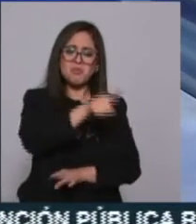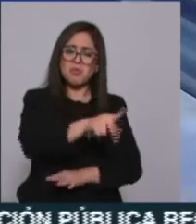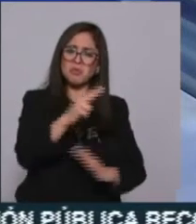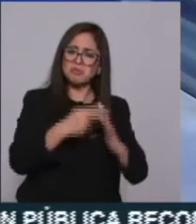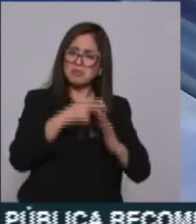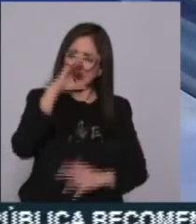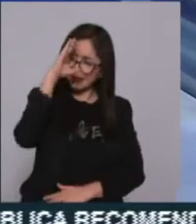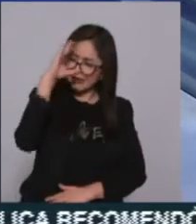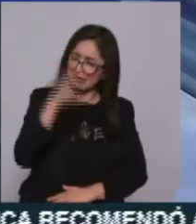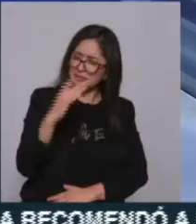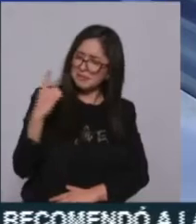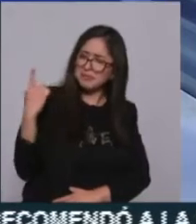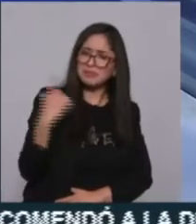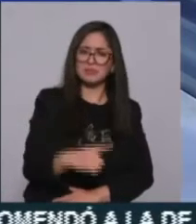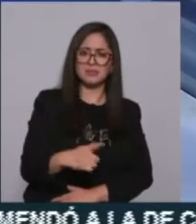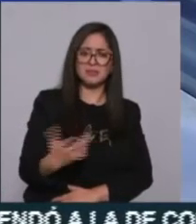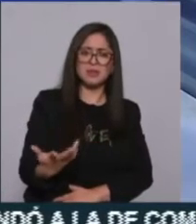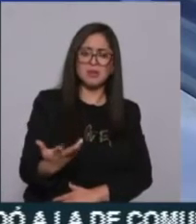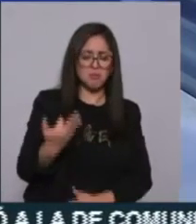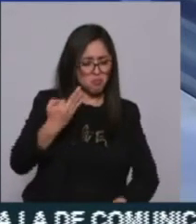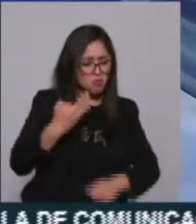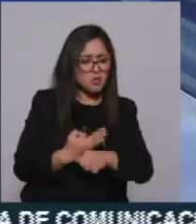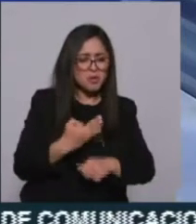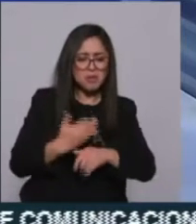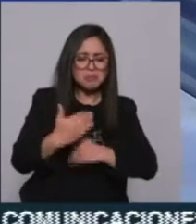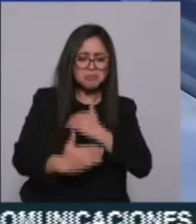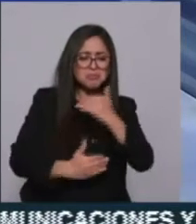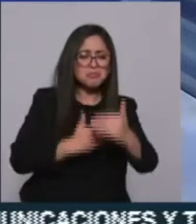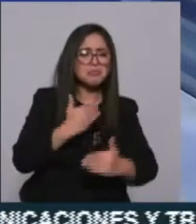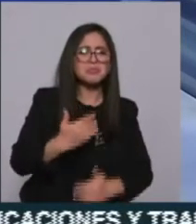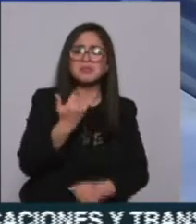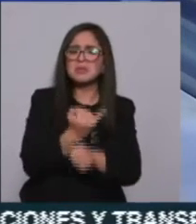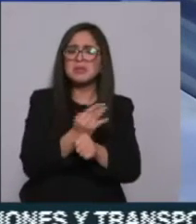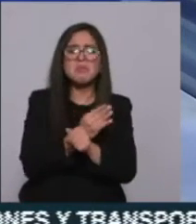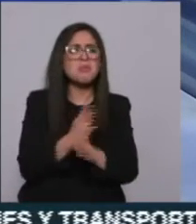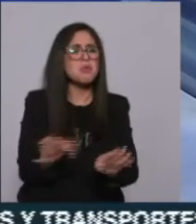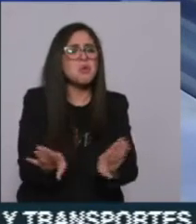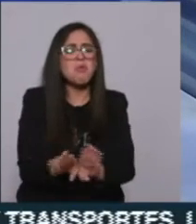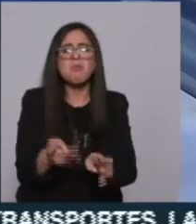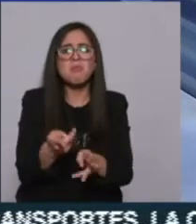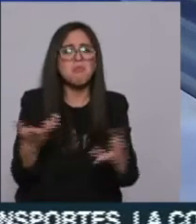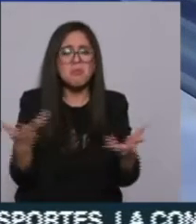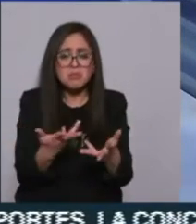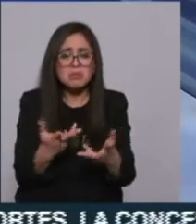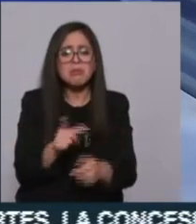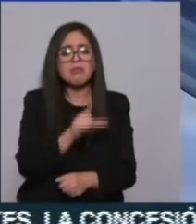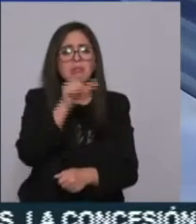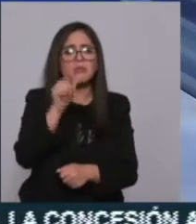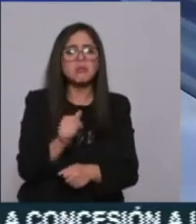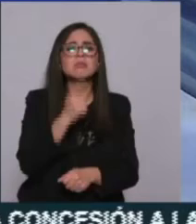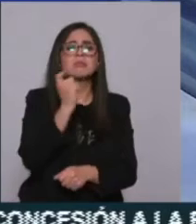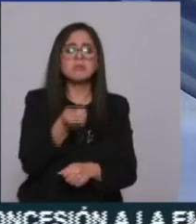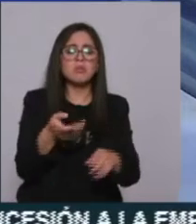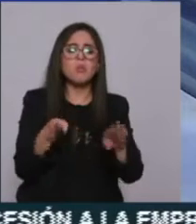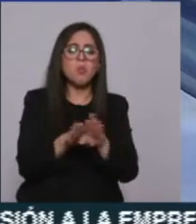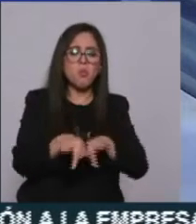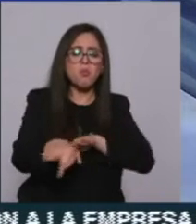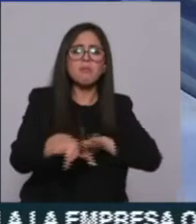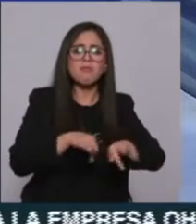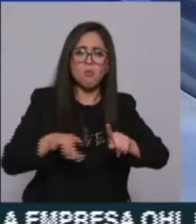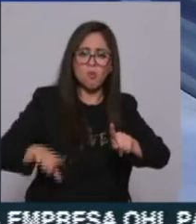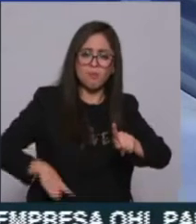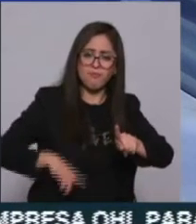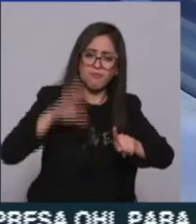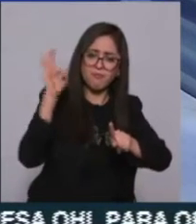y sobre esto pues es imposible resolverlo de un momento para otro, pero ¿consideras que las acciones que están tomando tanto el gobierno federal como el gobierno de la Ciudad